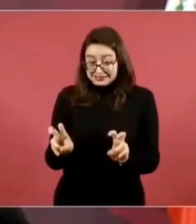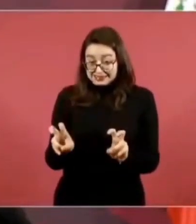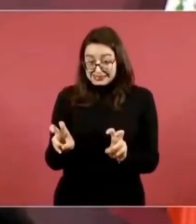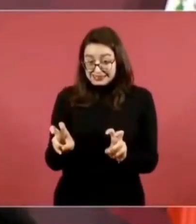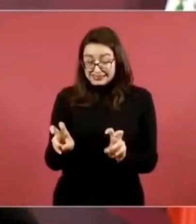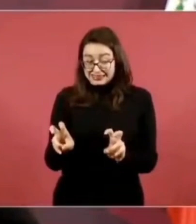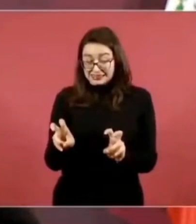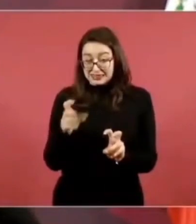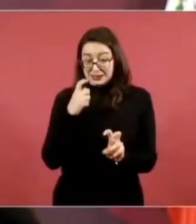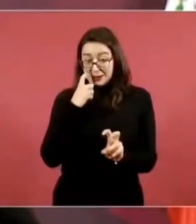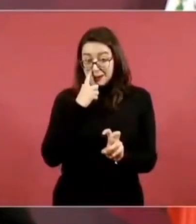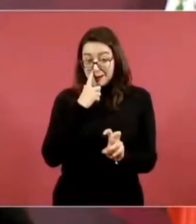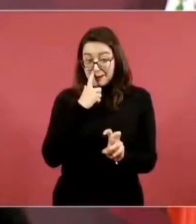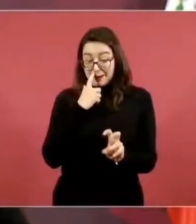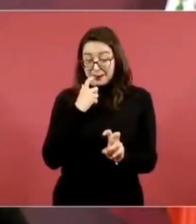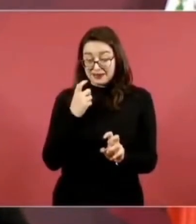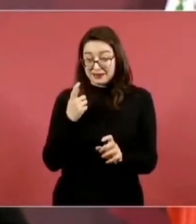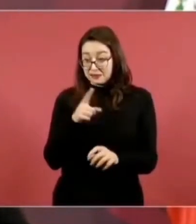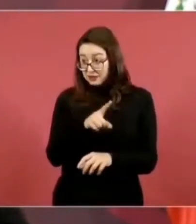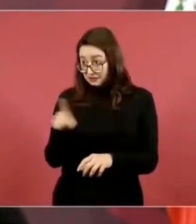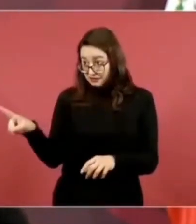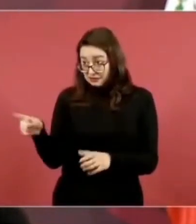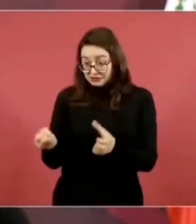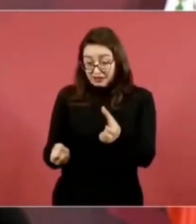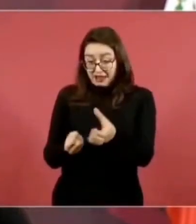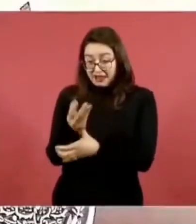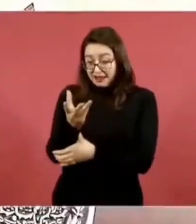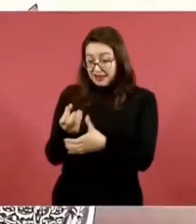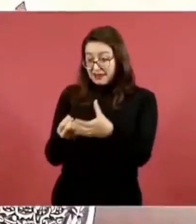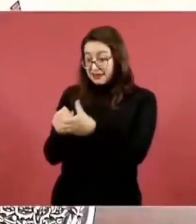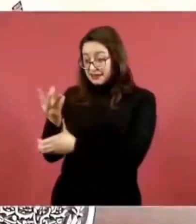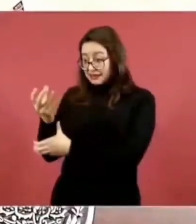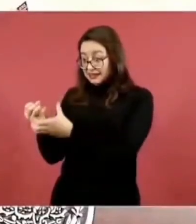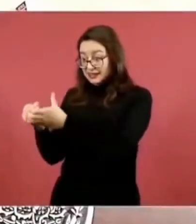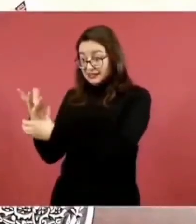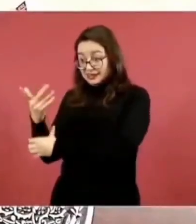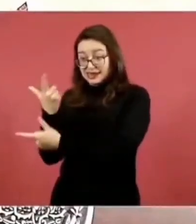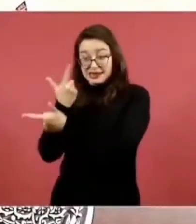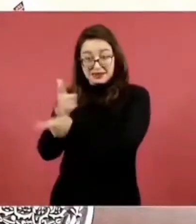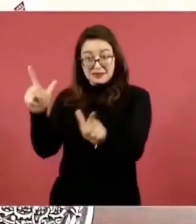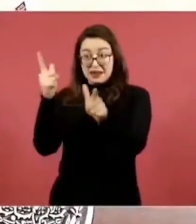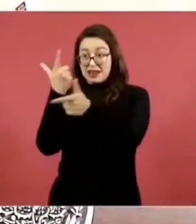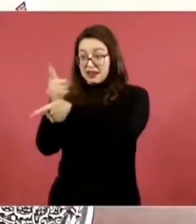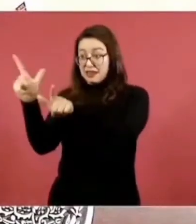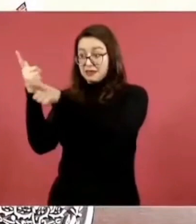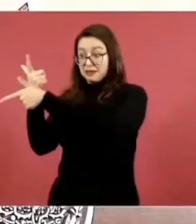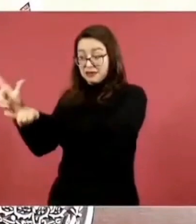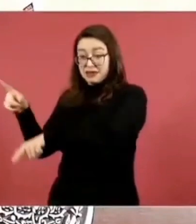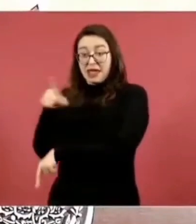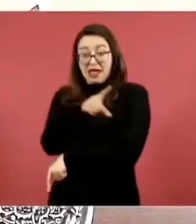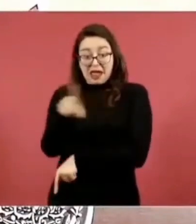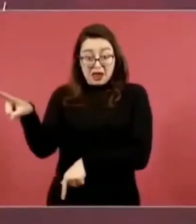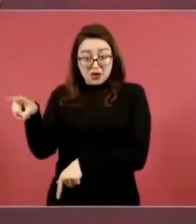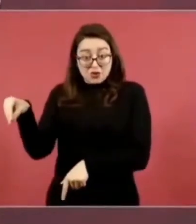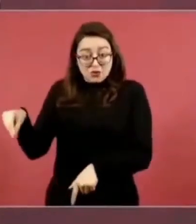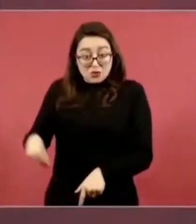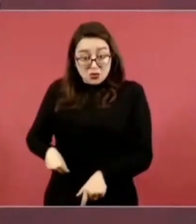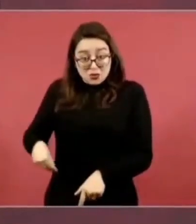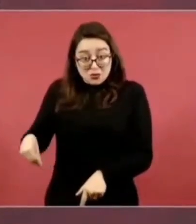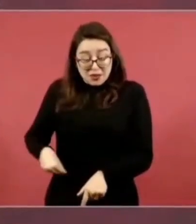de esas liberaciones de responsables de la desaparición es esa